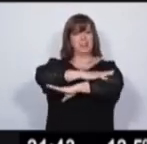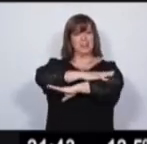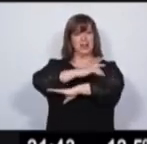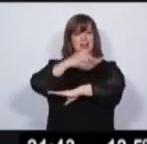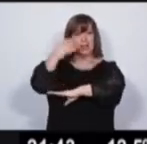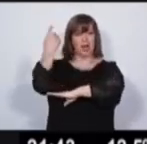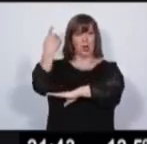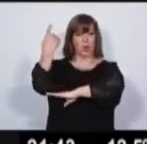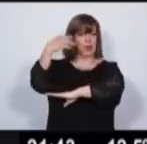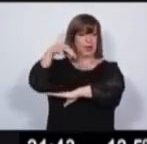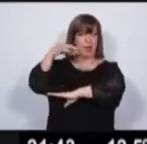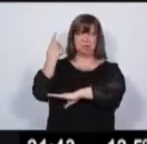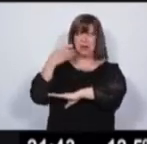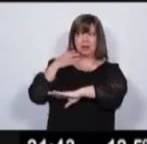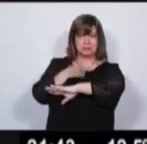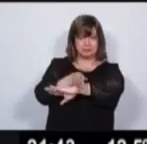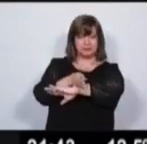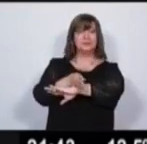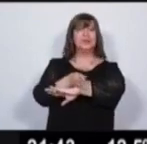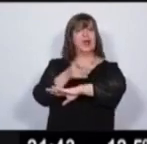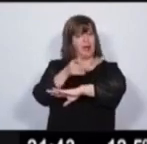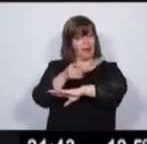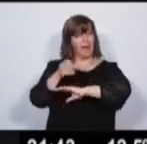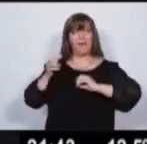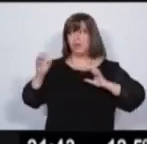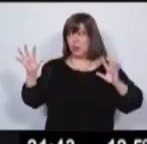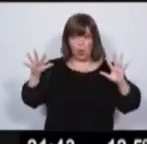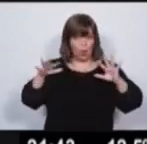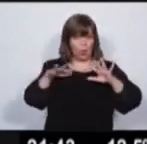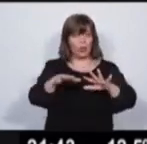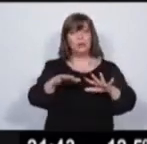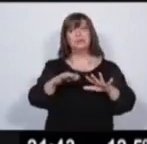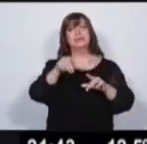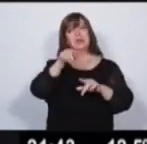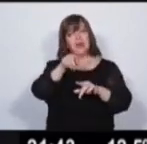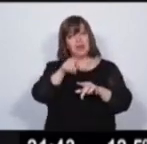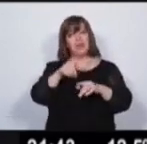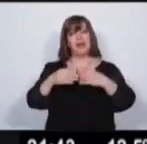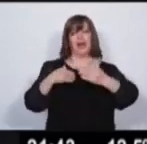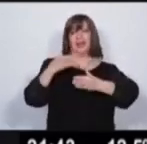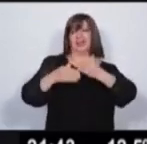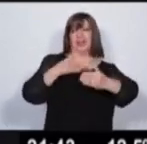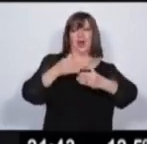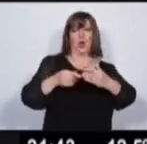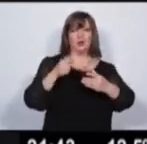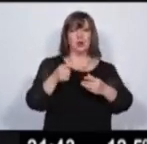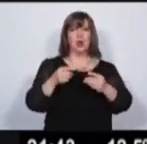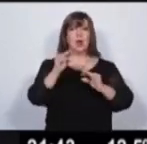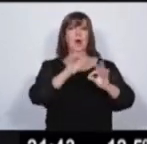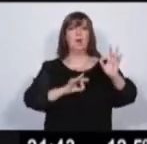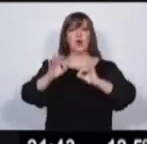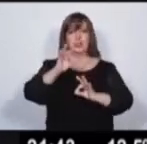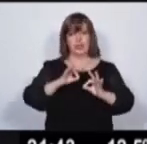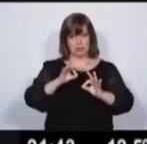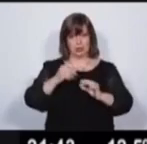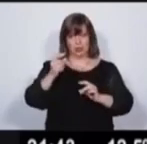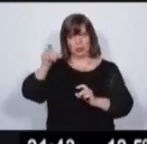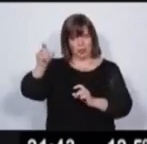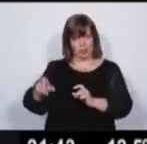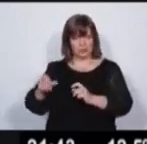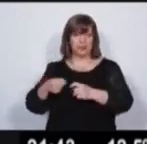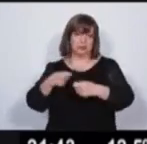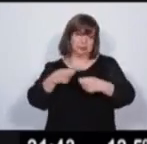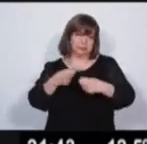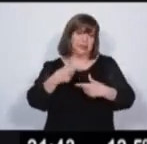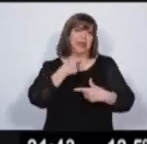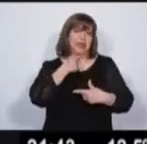para emprendedores para que a partir de ahí concentrar todas las posibilidades de desarrollo de un proyecto de un emprendedor Cómo se